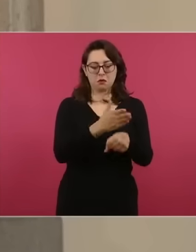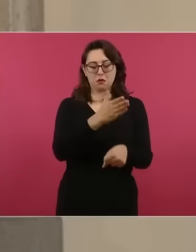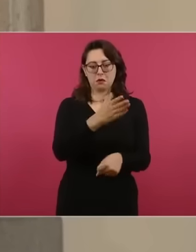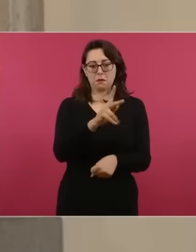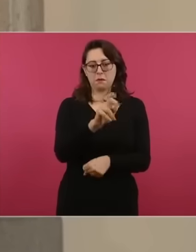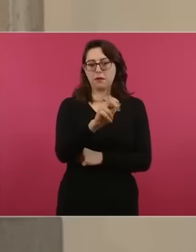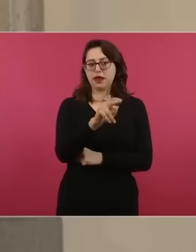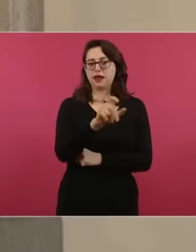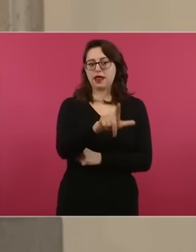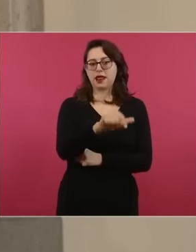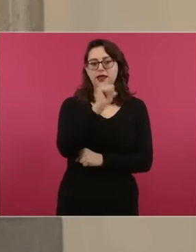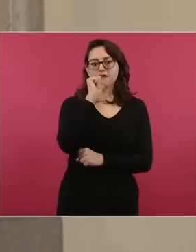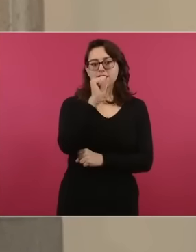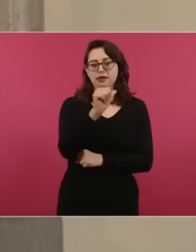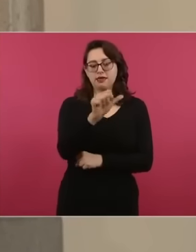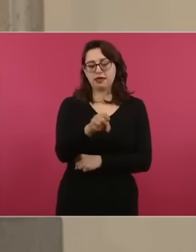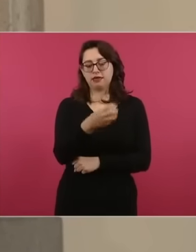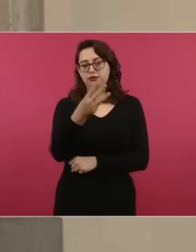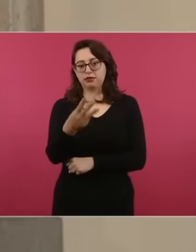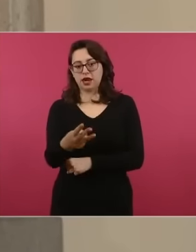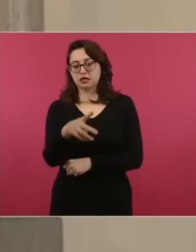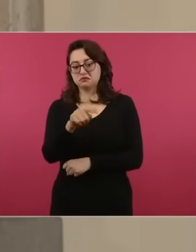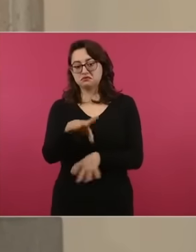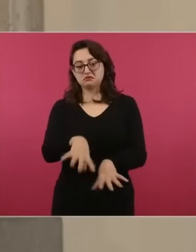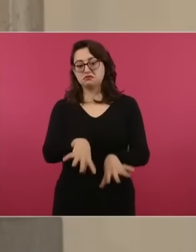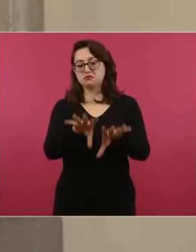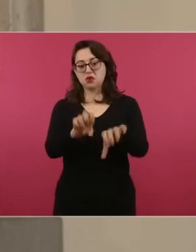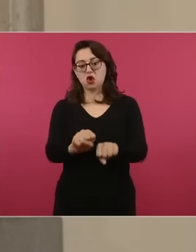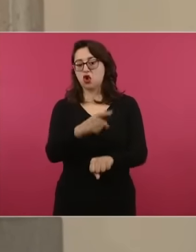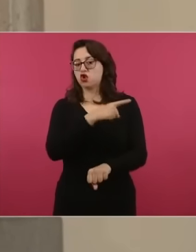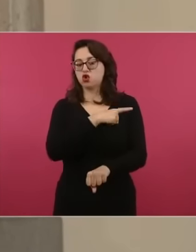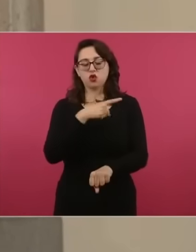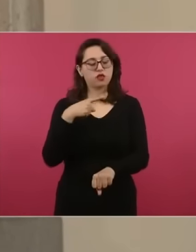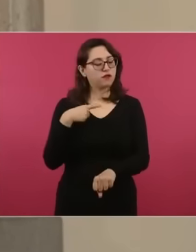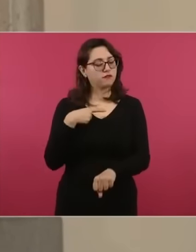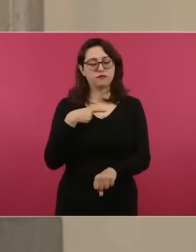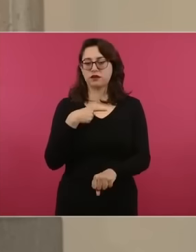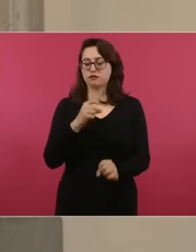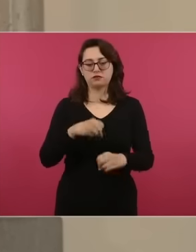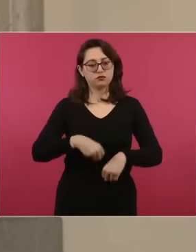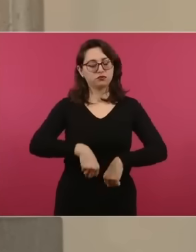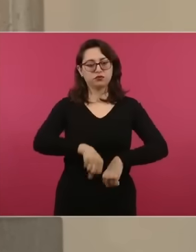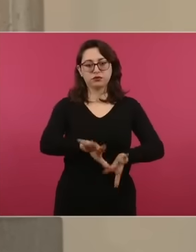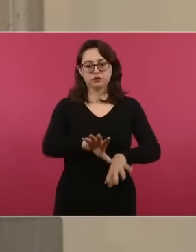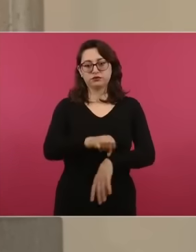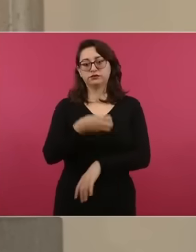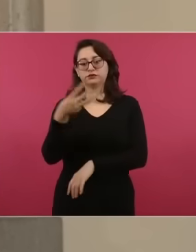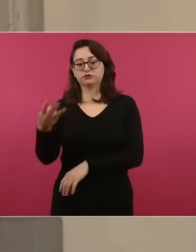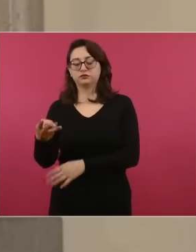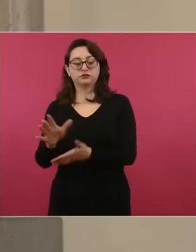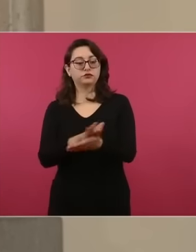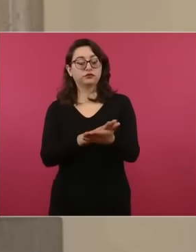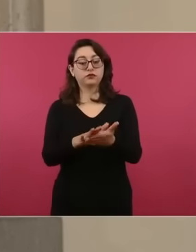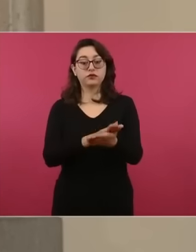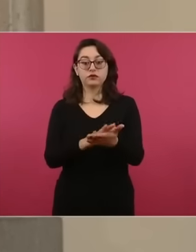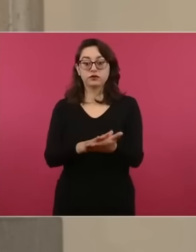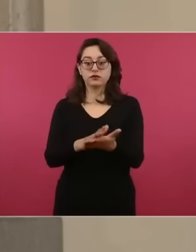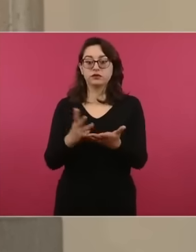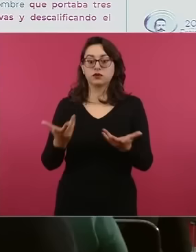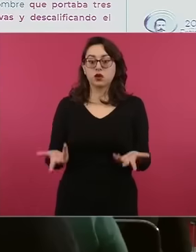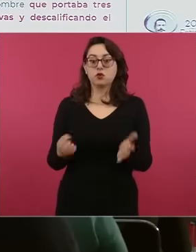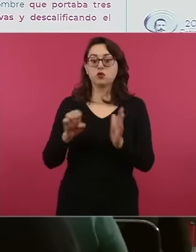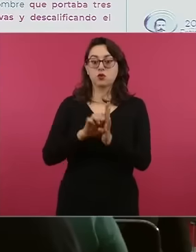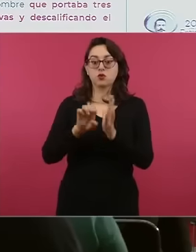y tres determinó sentencia absolutoria un ejemplo Es que calificó de ilegal la detención de un hombre que